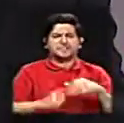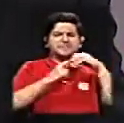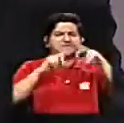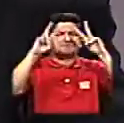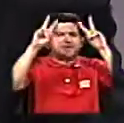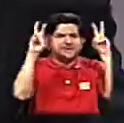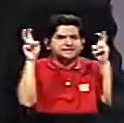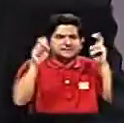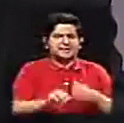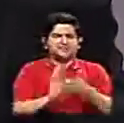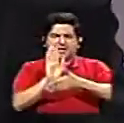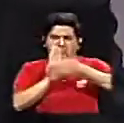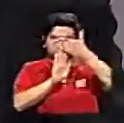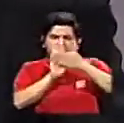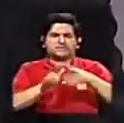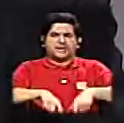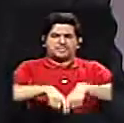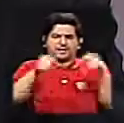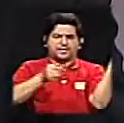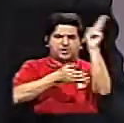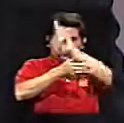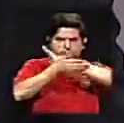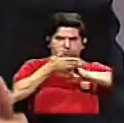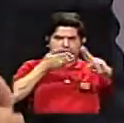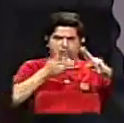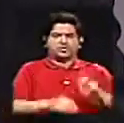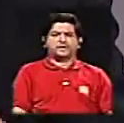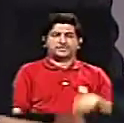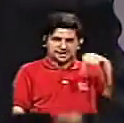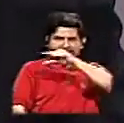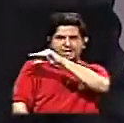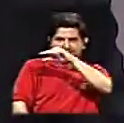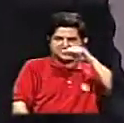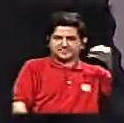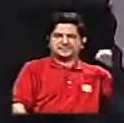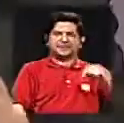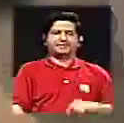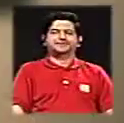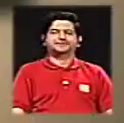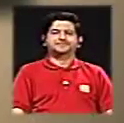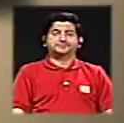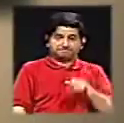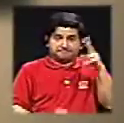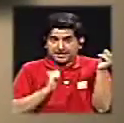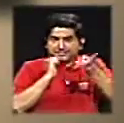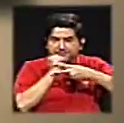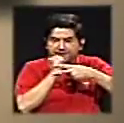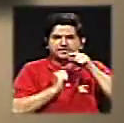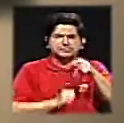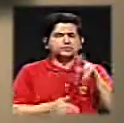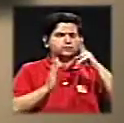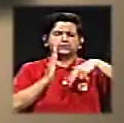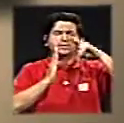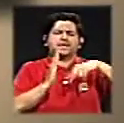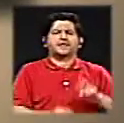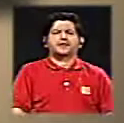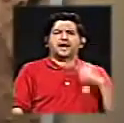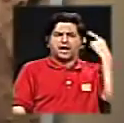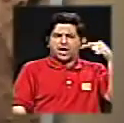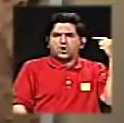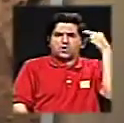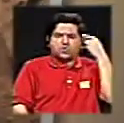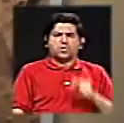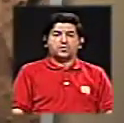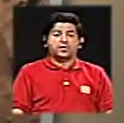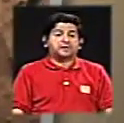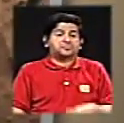principales temas de la portada del Semanario Universidad de esta semana. En esta ocasión, usted puede leer: Gobierno